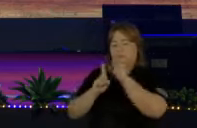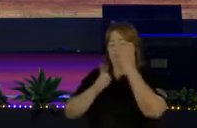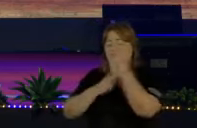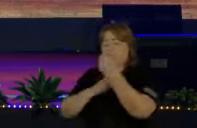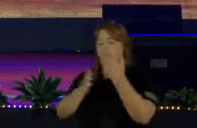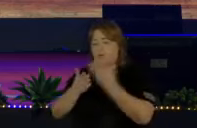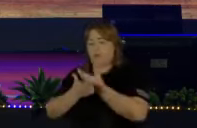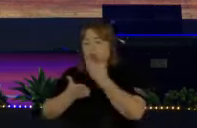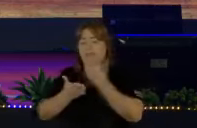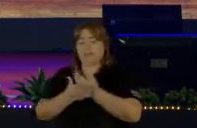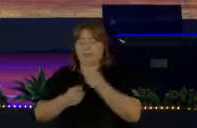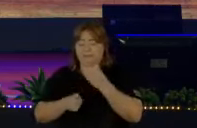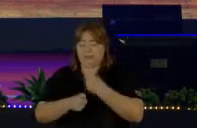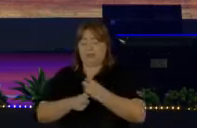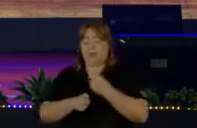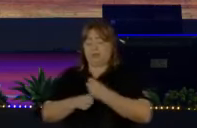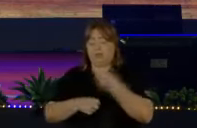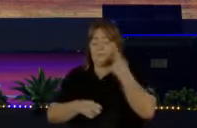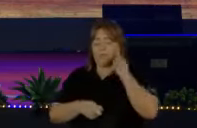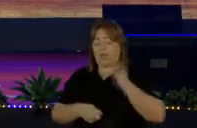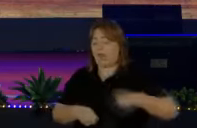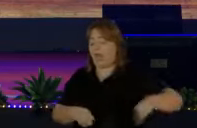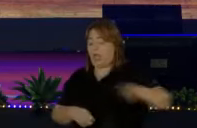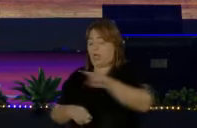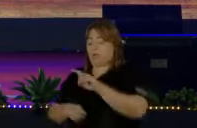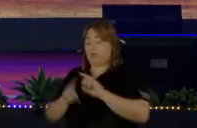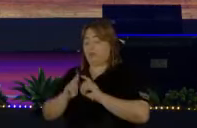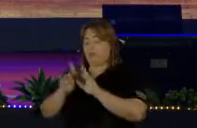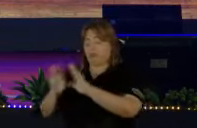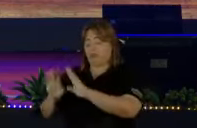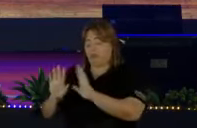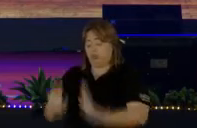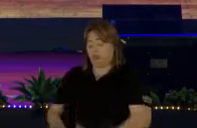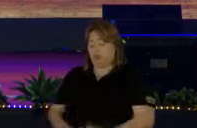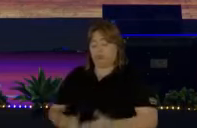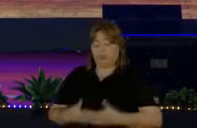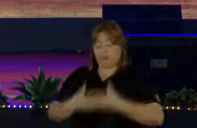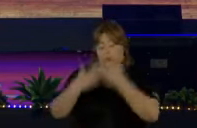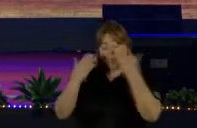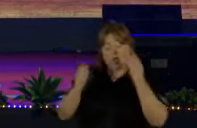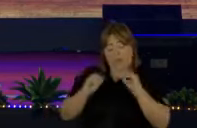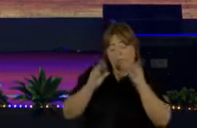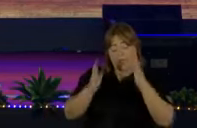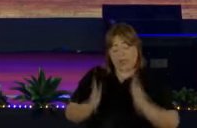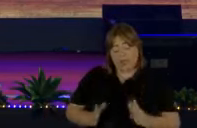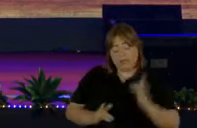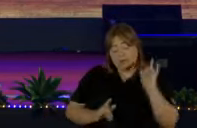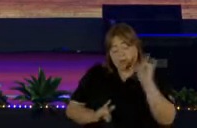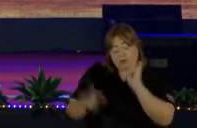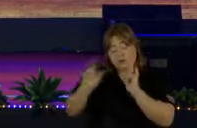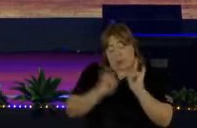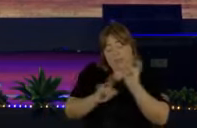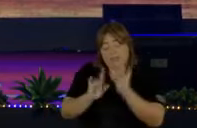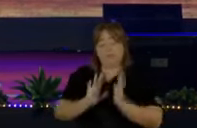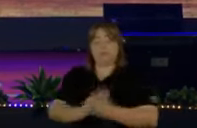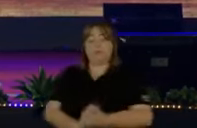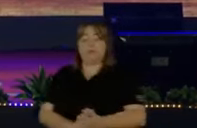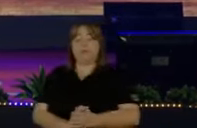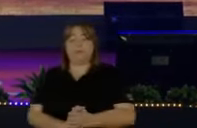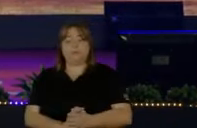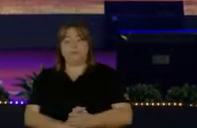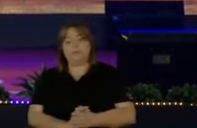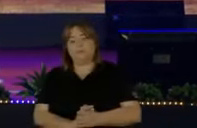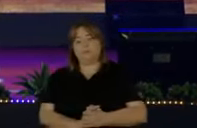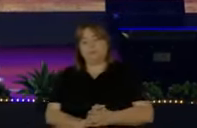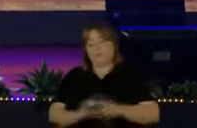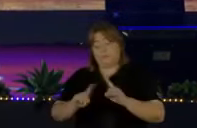nueva, difícil para ellos. La ausencia del maestro amado tenía que ser aterrador en ese momento. En